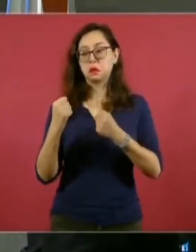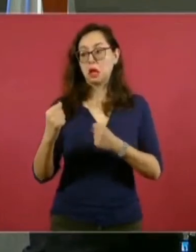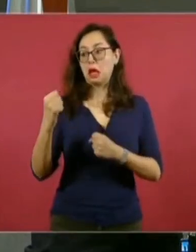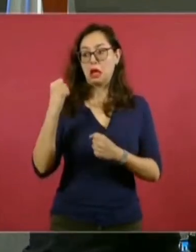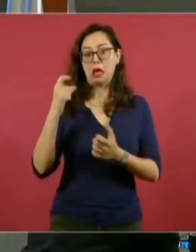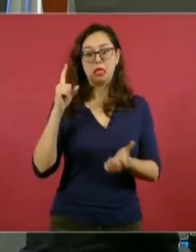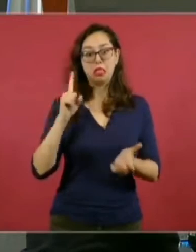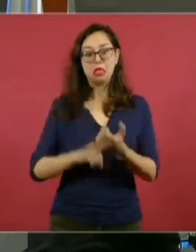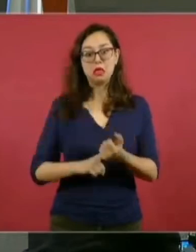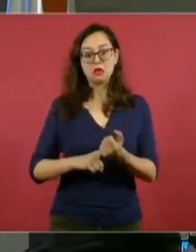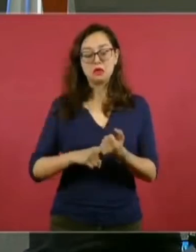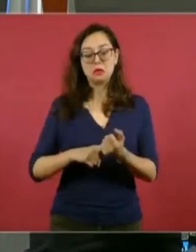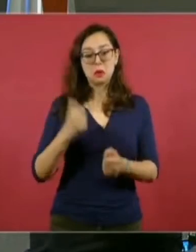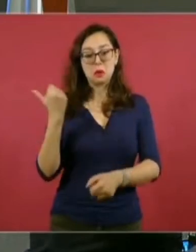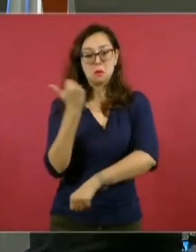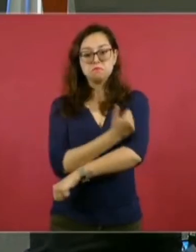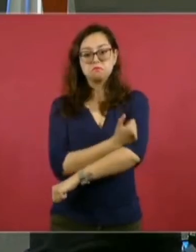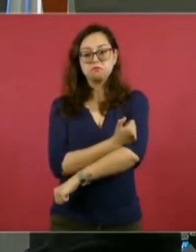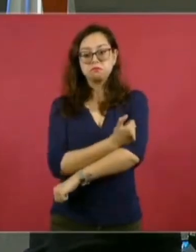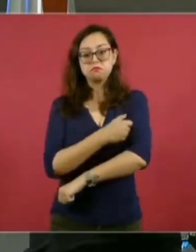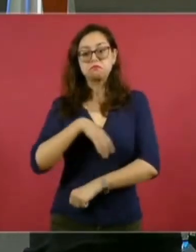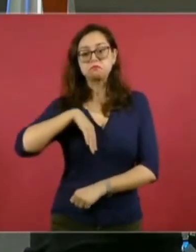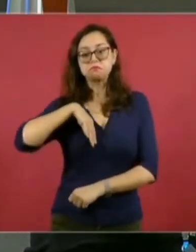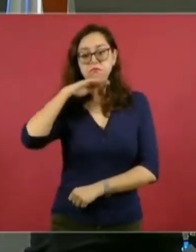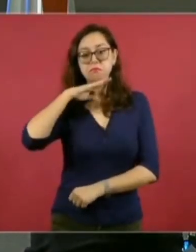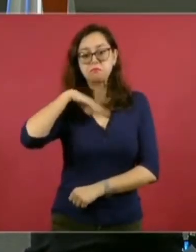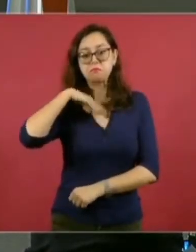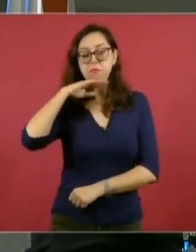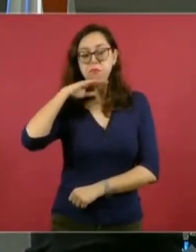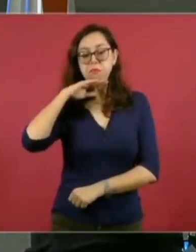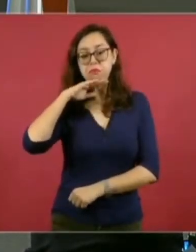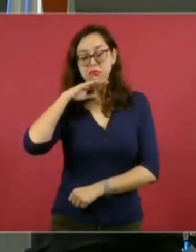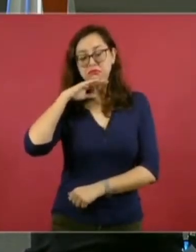destino estaba ligado a ella.